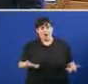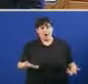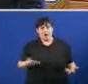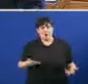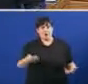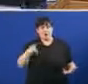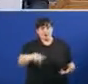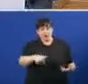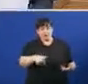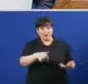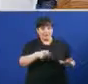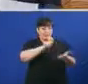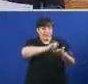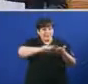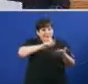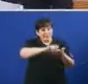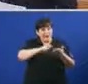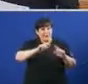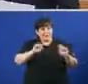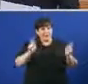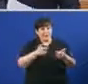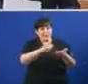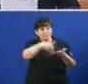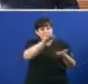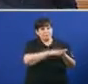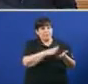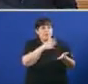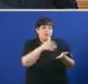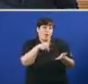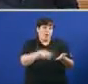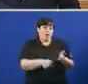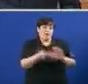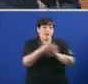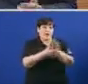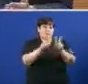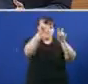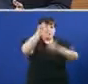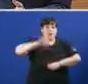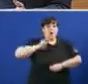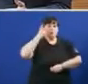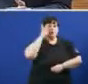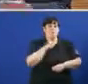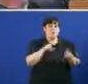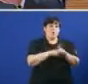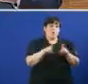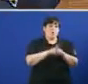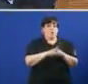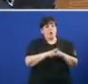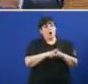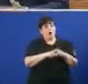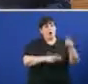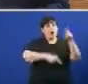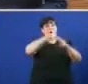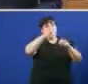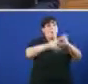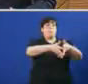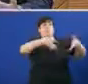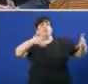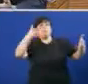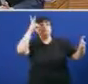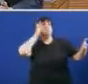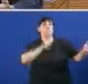Sesións, considerando o Complexo Hospitalario de Vigo como unha obra faraónica. Como é natural, esta é a proposta de